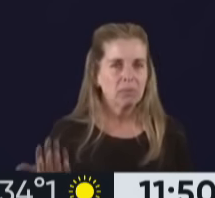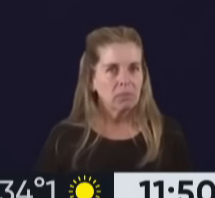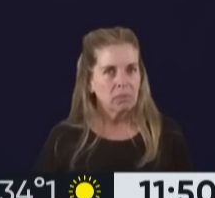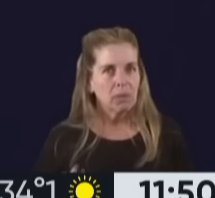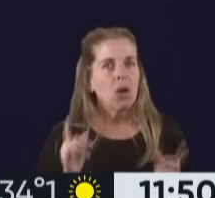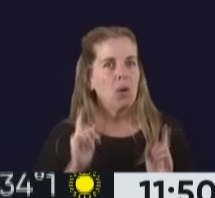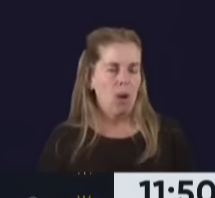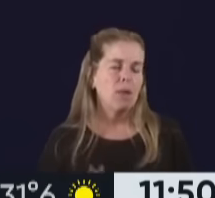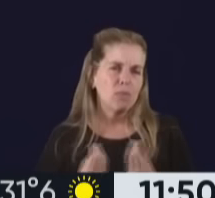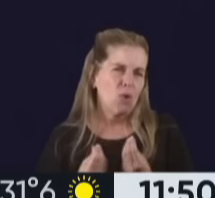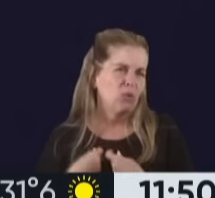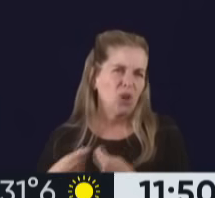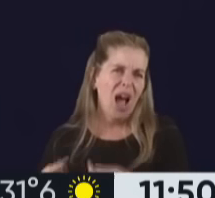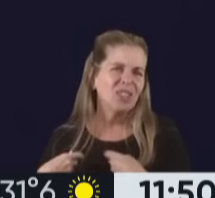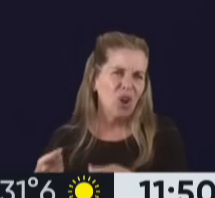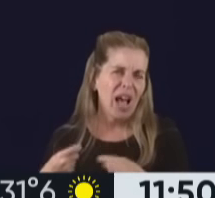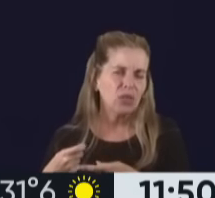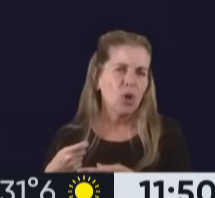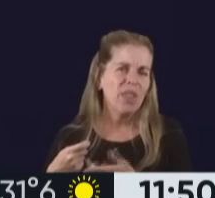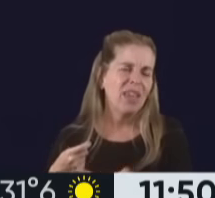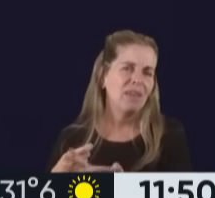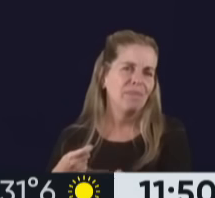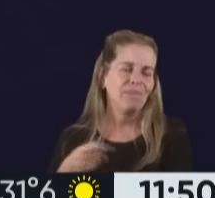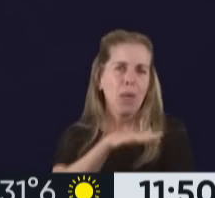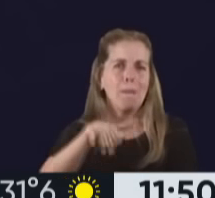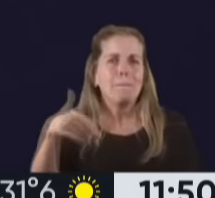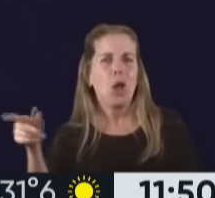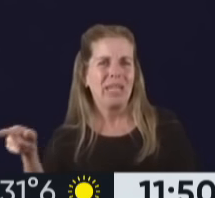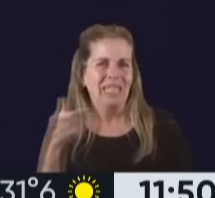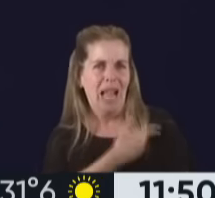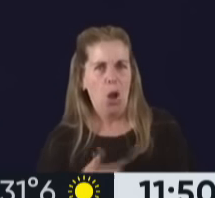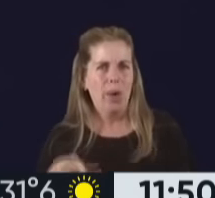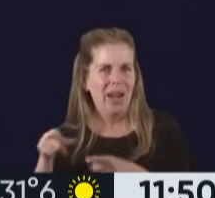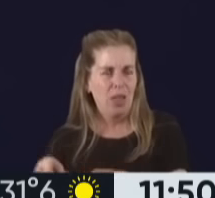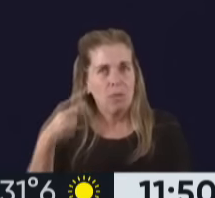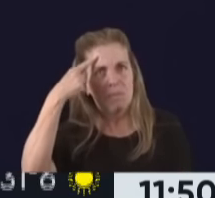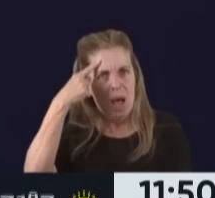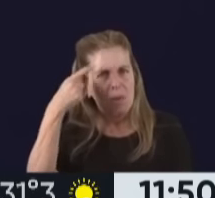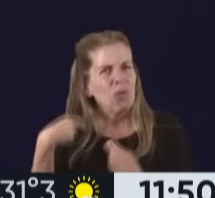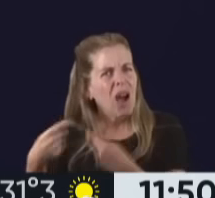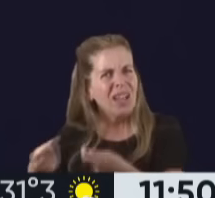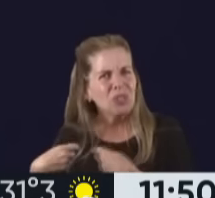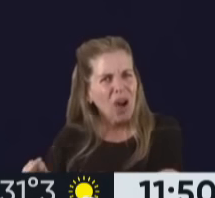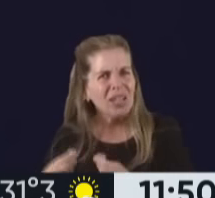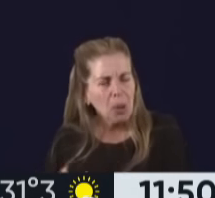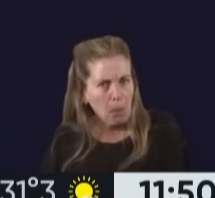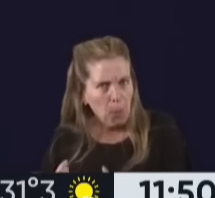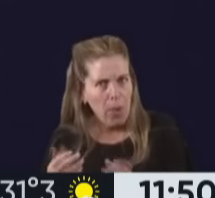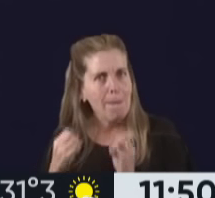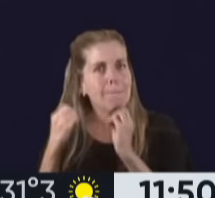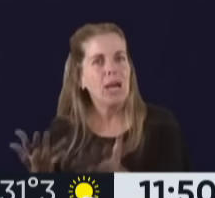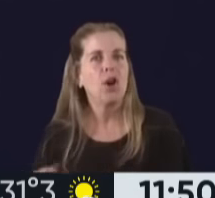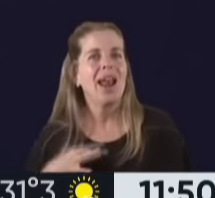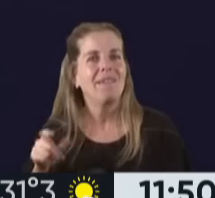lleva adelante el gobierno provincial que podría destinarse a servicios que le mejoren la vida a la gente, que le mejoren la calidad de vida a la gente. Ni hablar cuando me